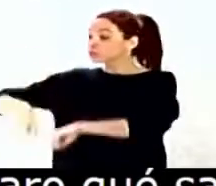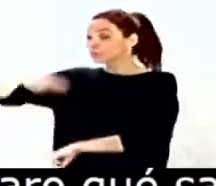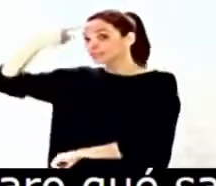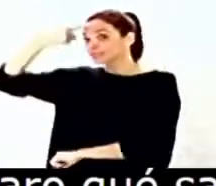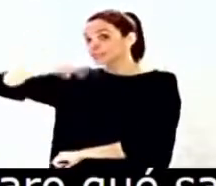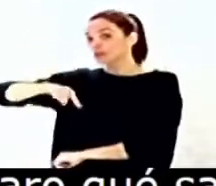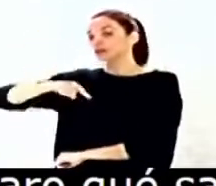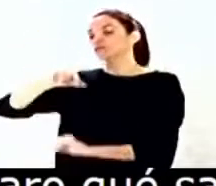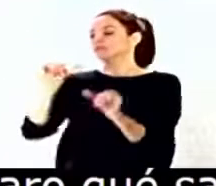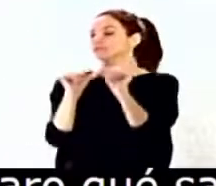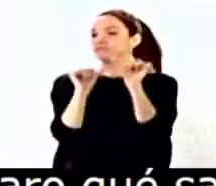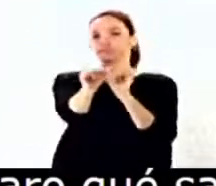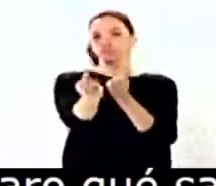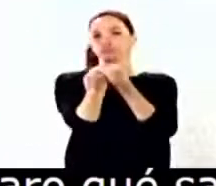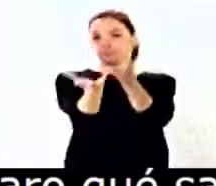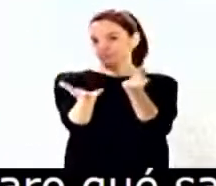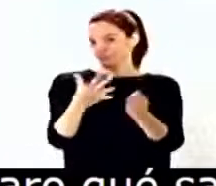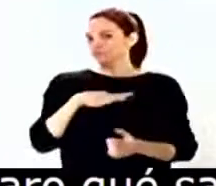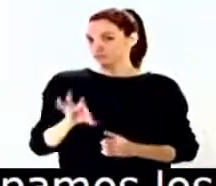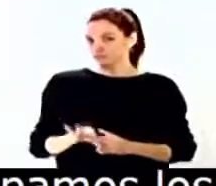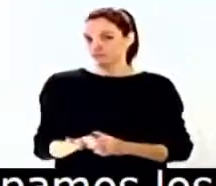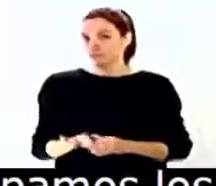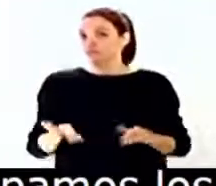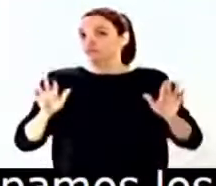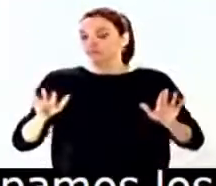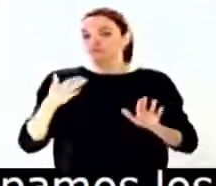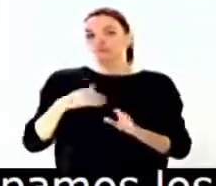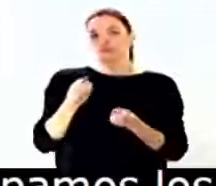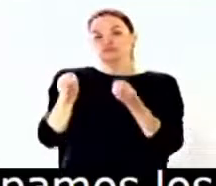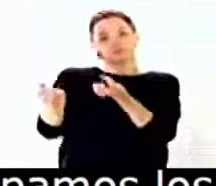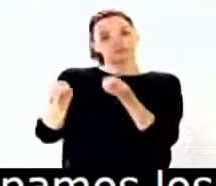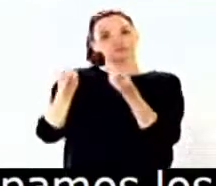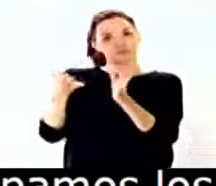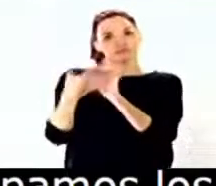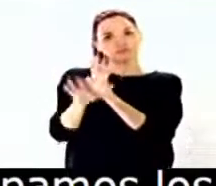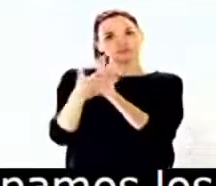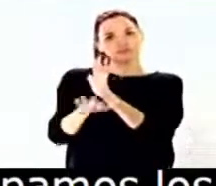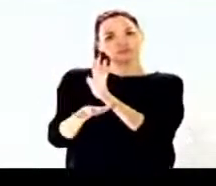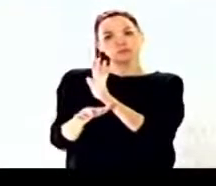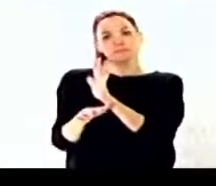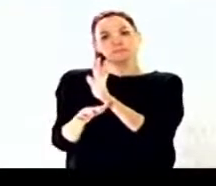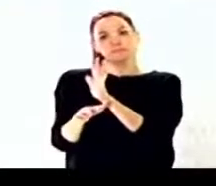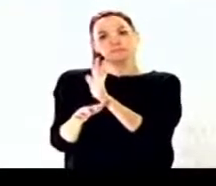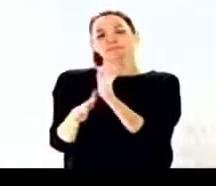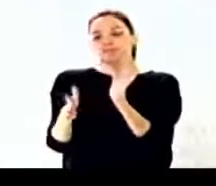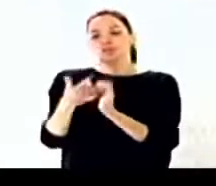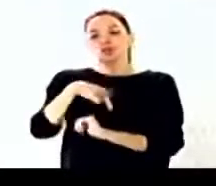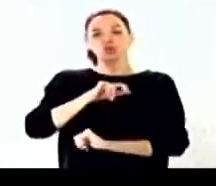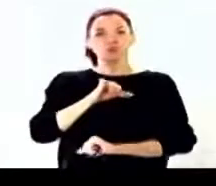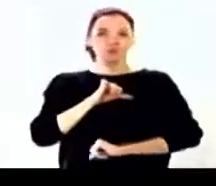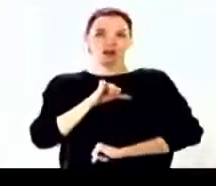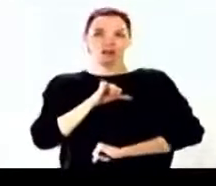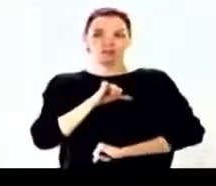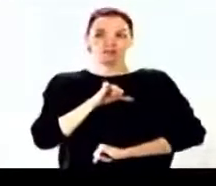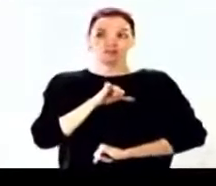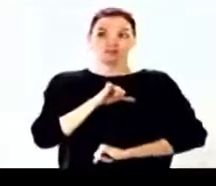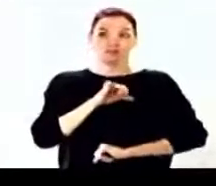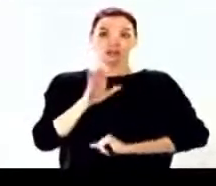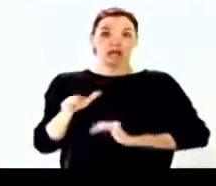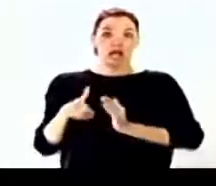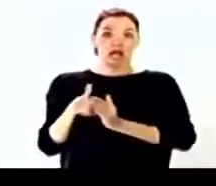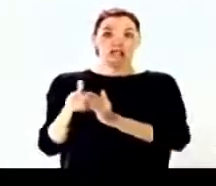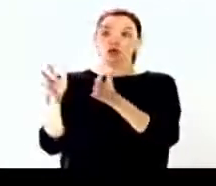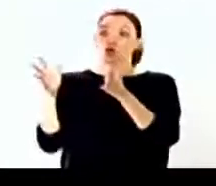de decirlo. No obstante, ya les informo que vamos a esperar a qué sale del